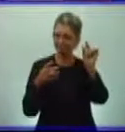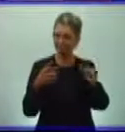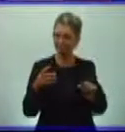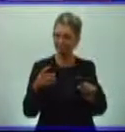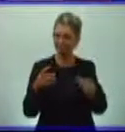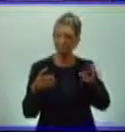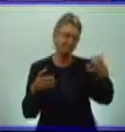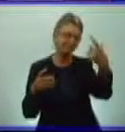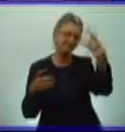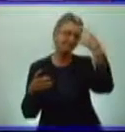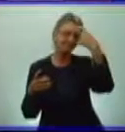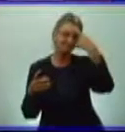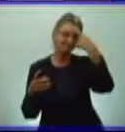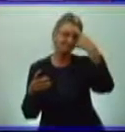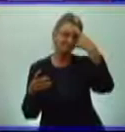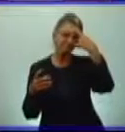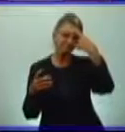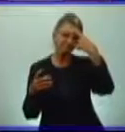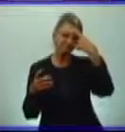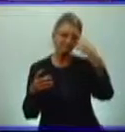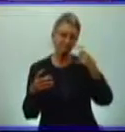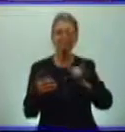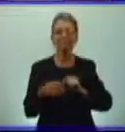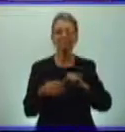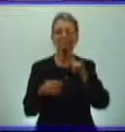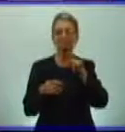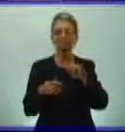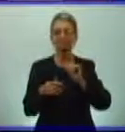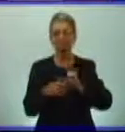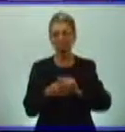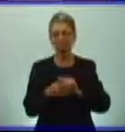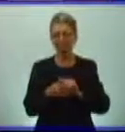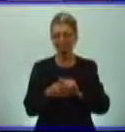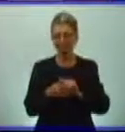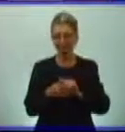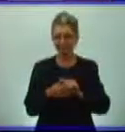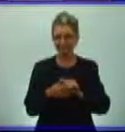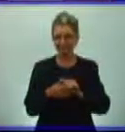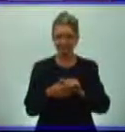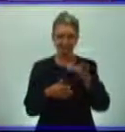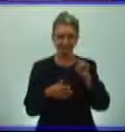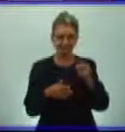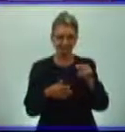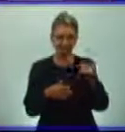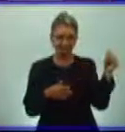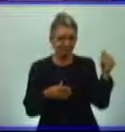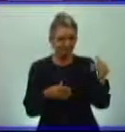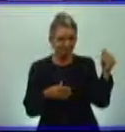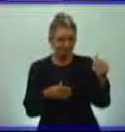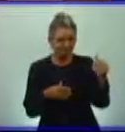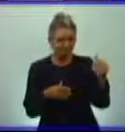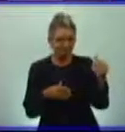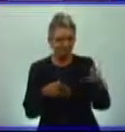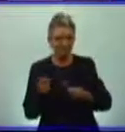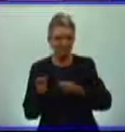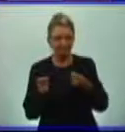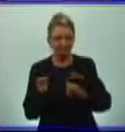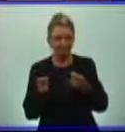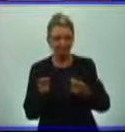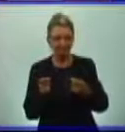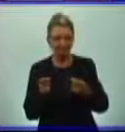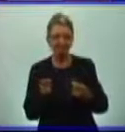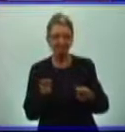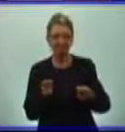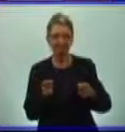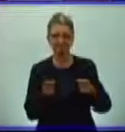Ernesto Guevara de la Serna, más conocido como el Che. Él participó en la batalla de Santa Clara. En